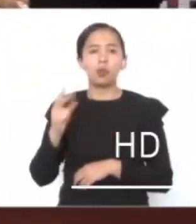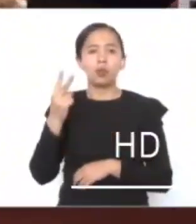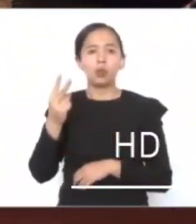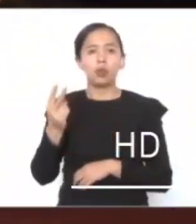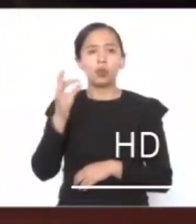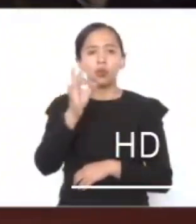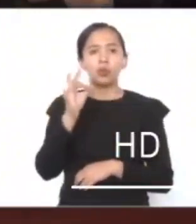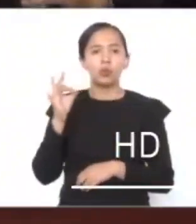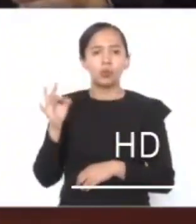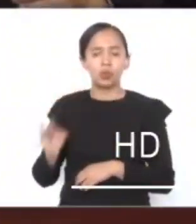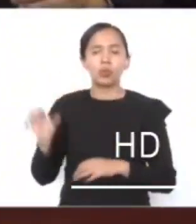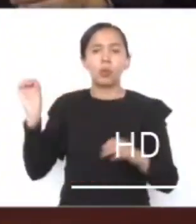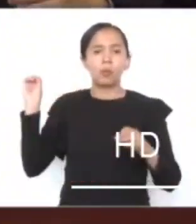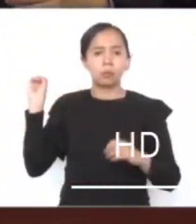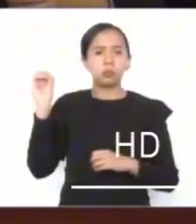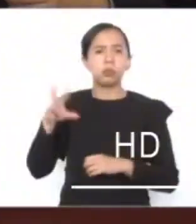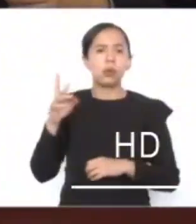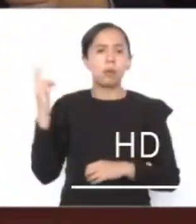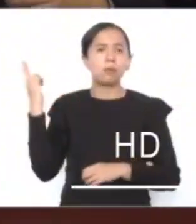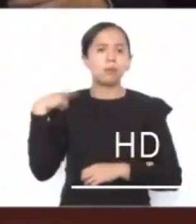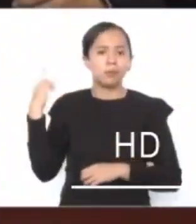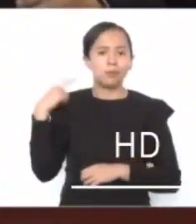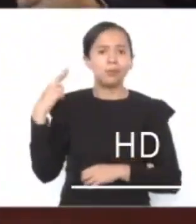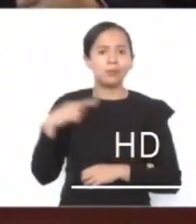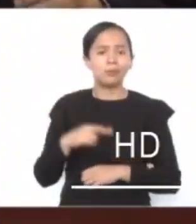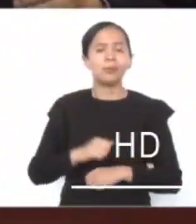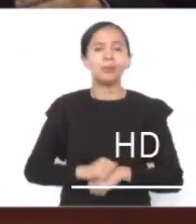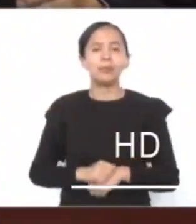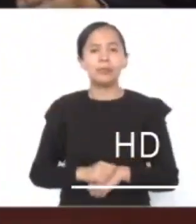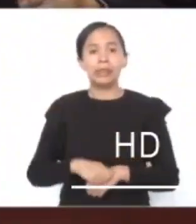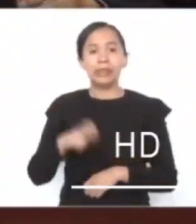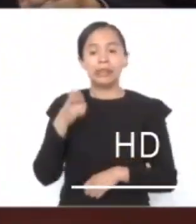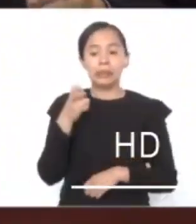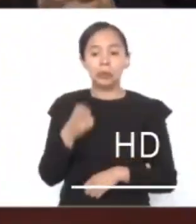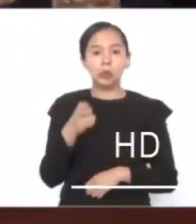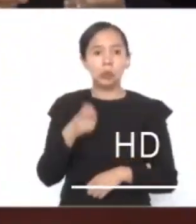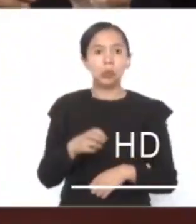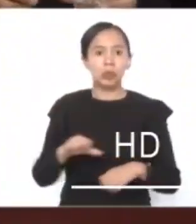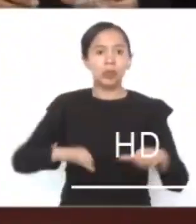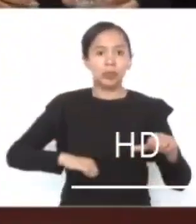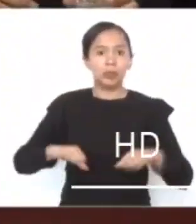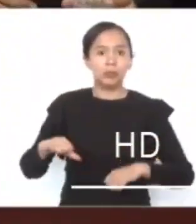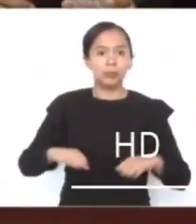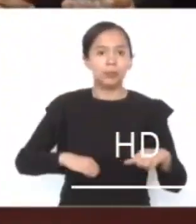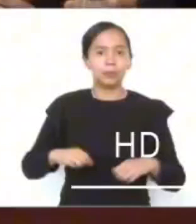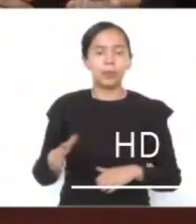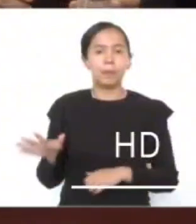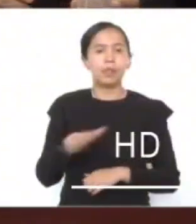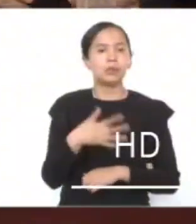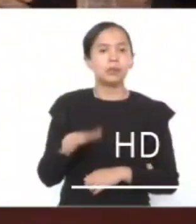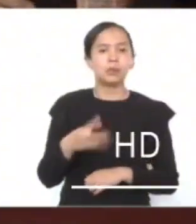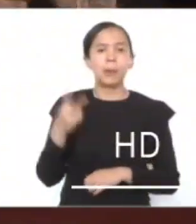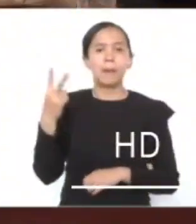99.2% de efectividad. Para este ejercicio se registraron un total de